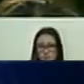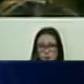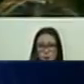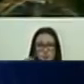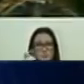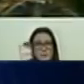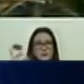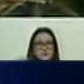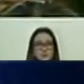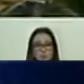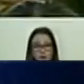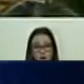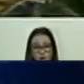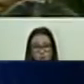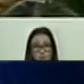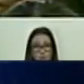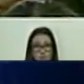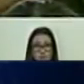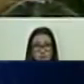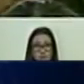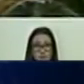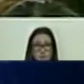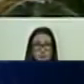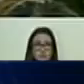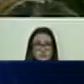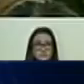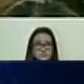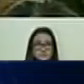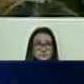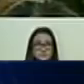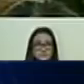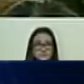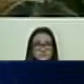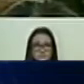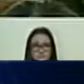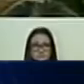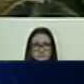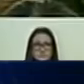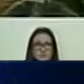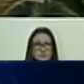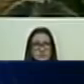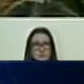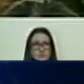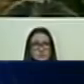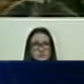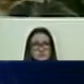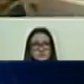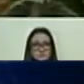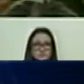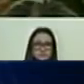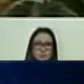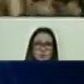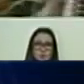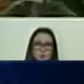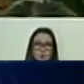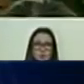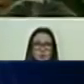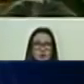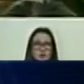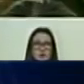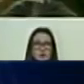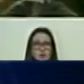como está pasando actualmente? Incluso también quisiera que comentara algunas informaciones que se han difundido, que se han establecido